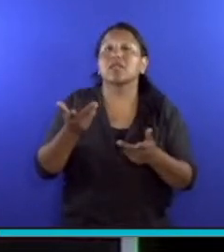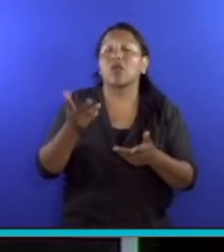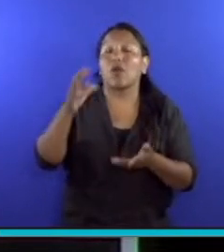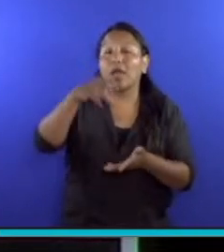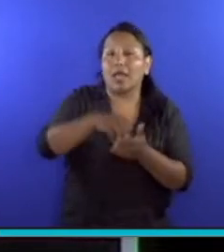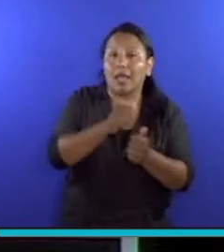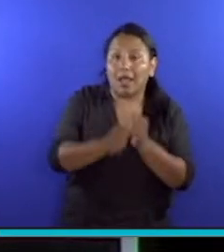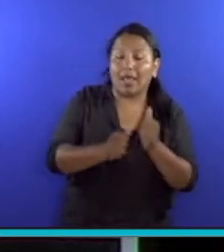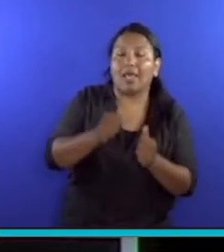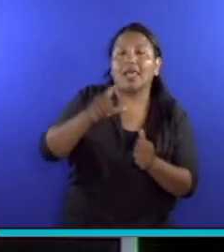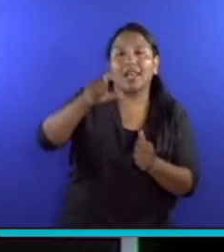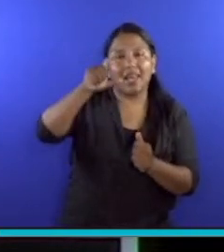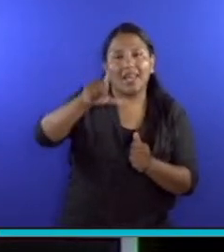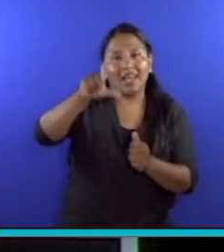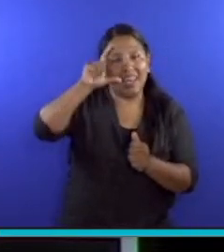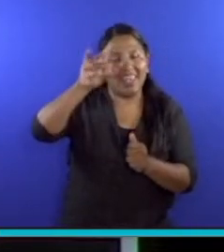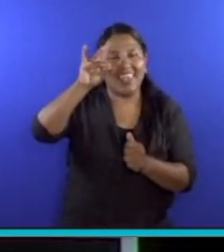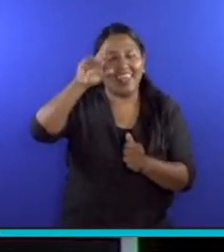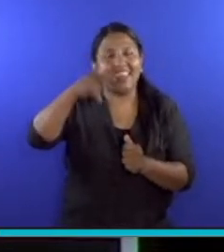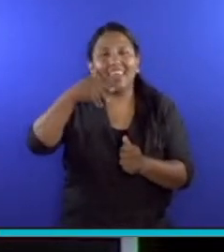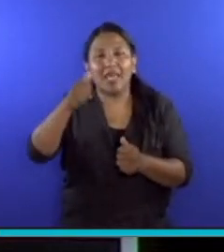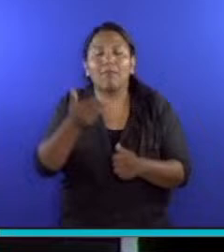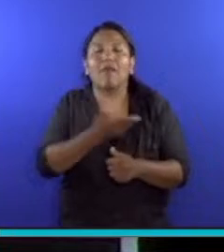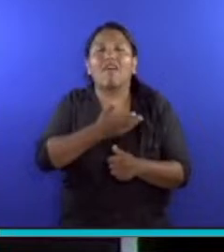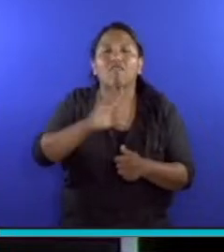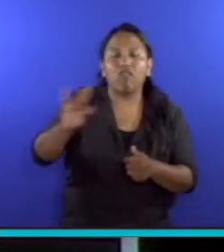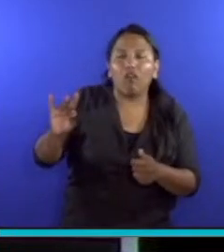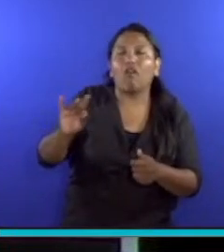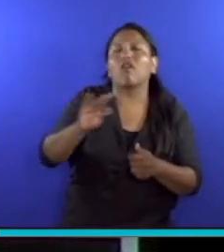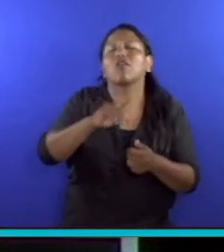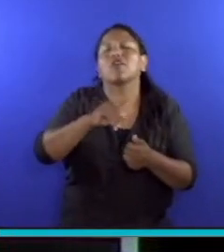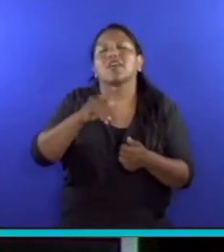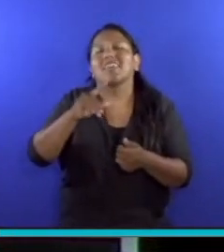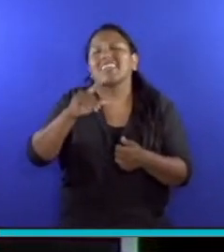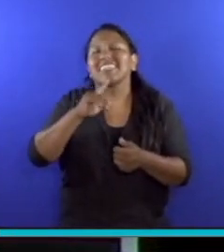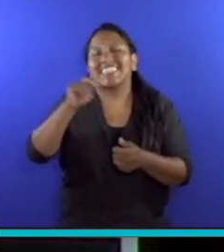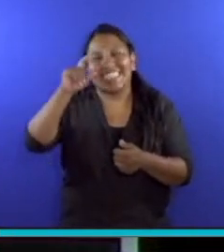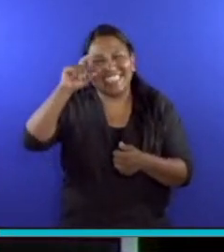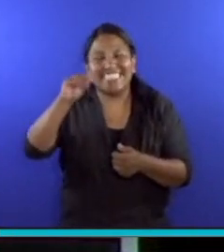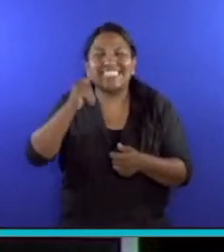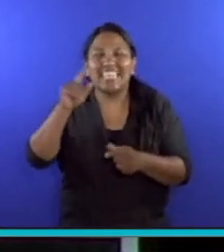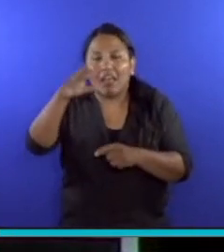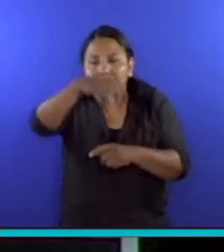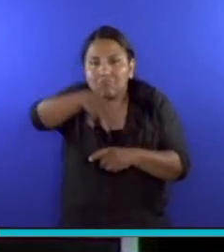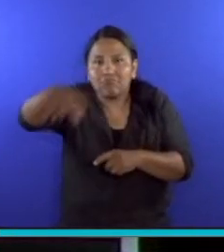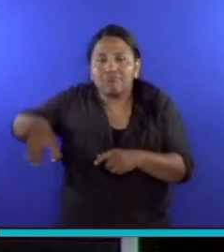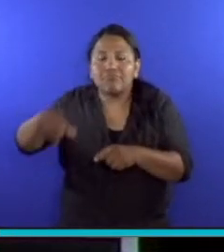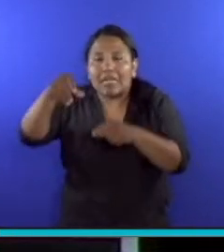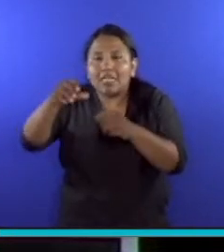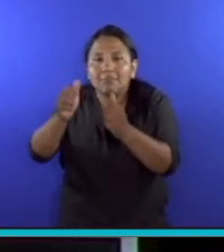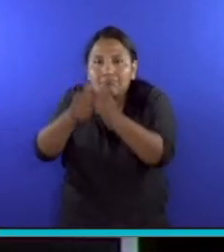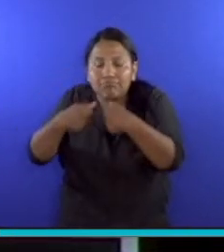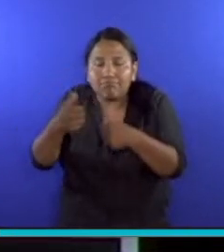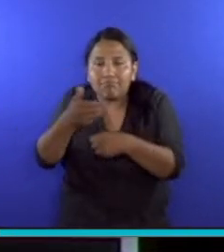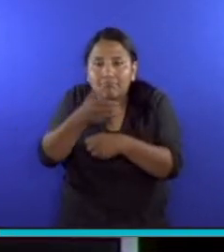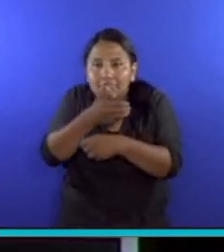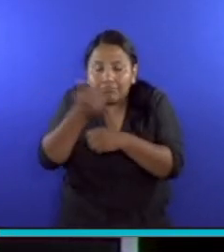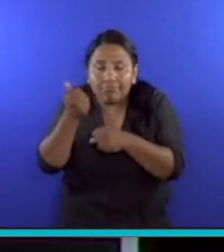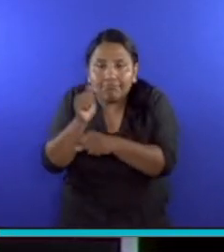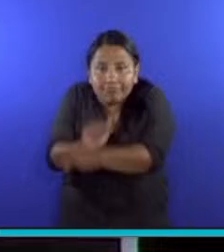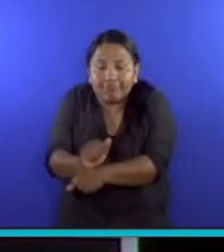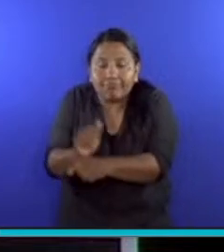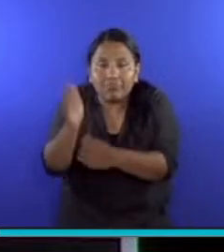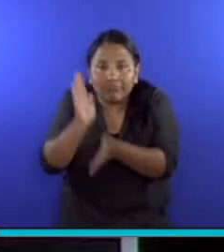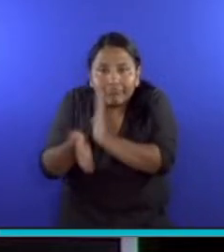Ledesma, en Ford, en Techín, funcionaron centros clandestinos de detención y tortura. En Acindar,